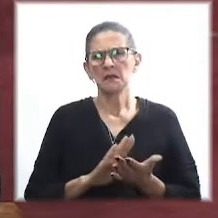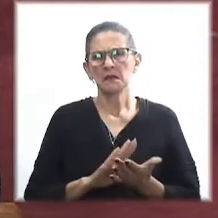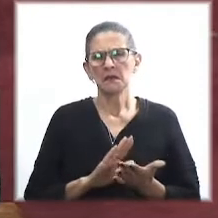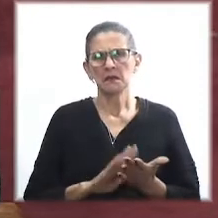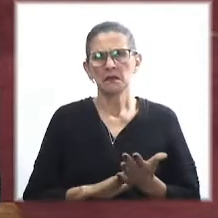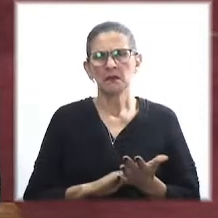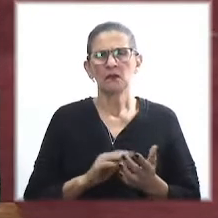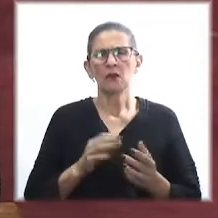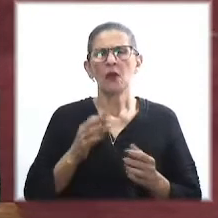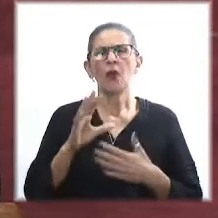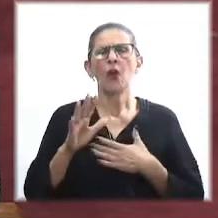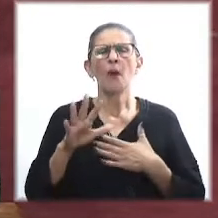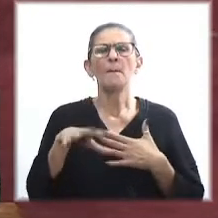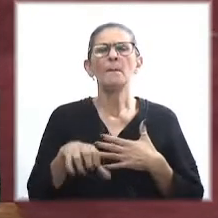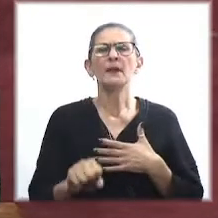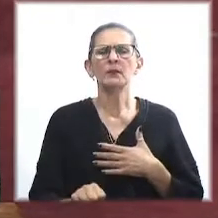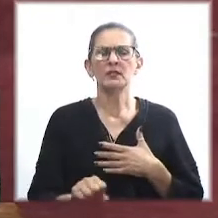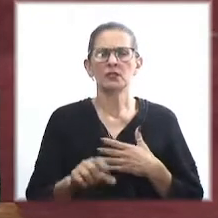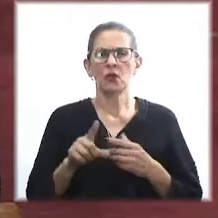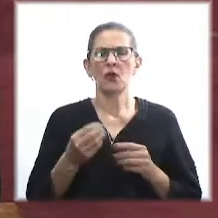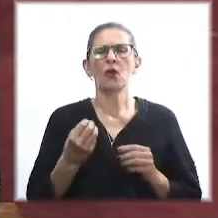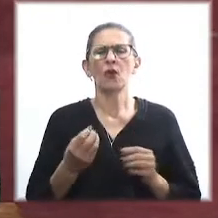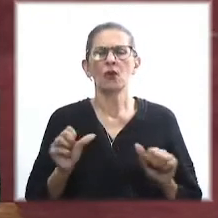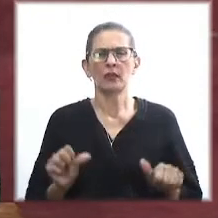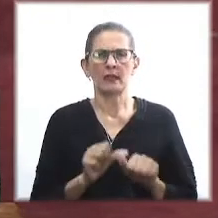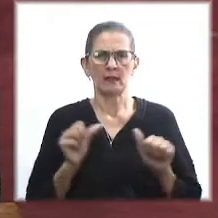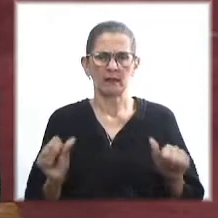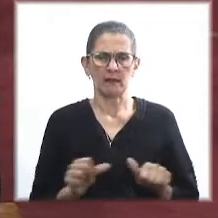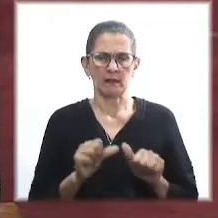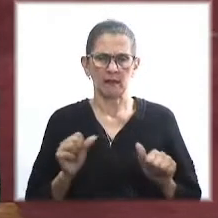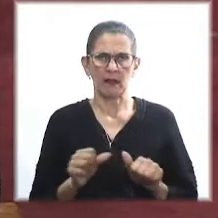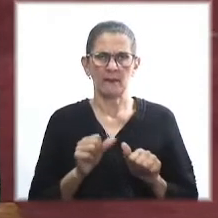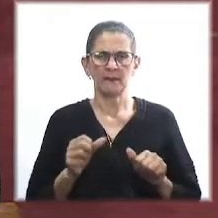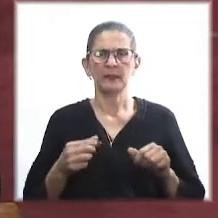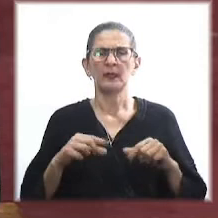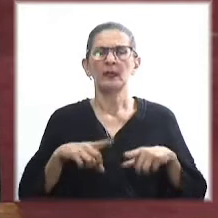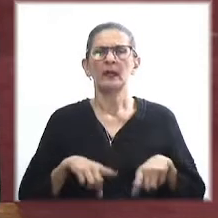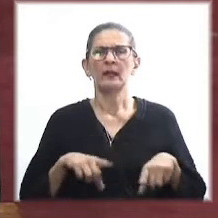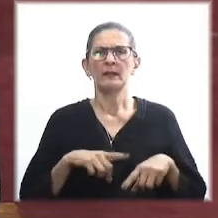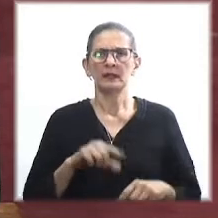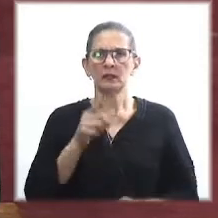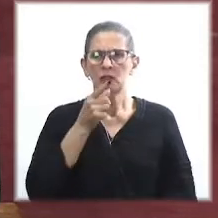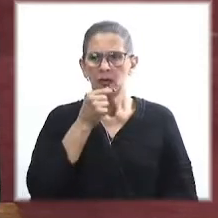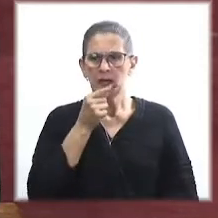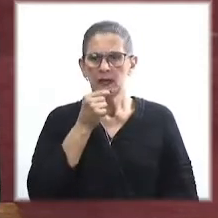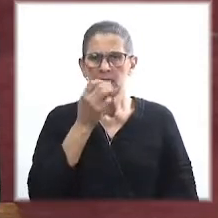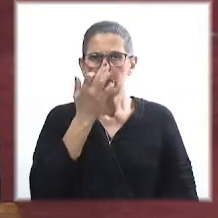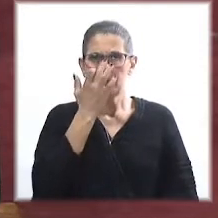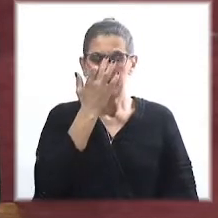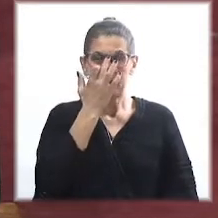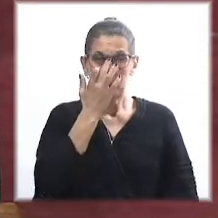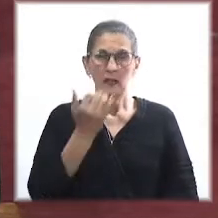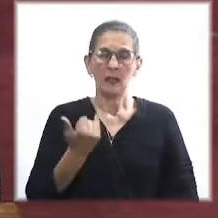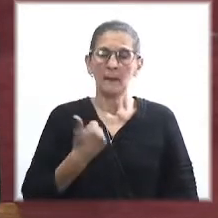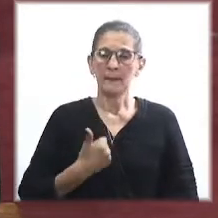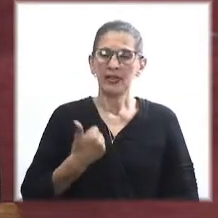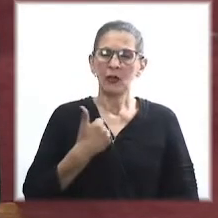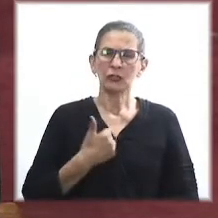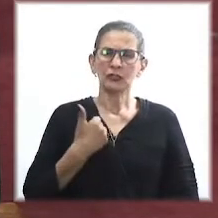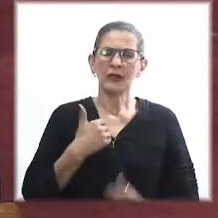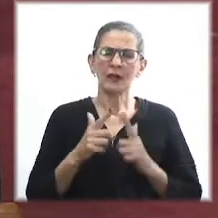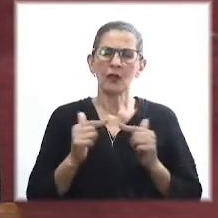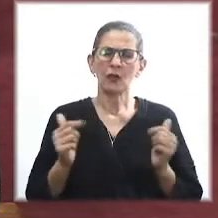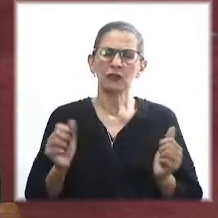todo el compromiso con lo que estaba haciendo del ministro Larrañaga. Me contaba anécdotas